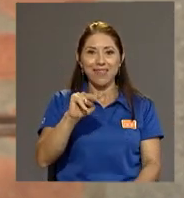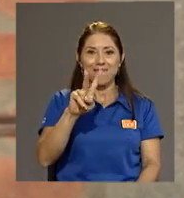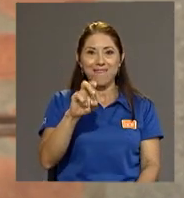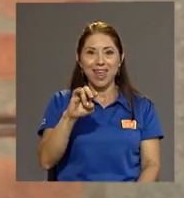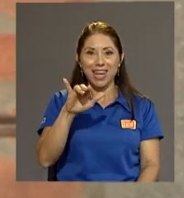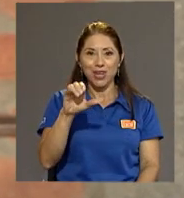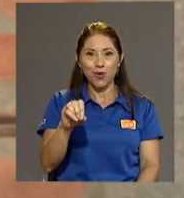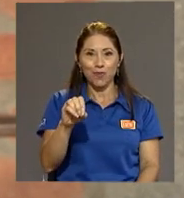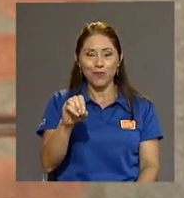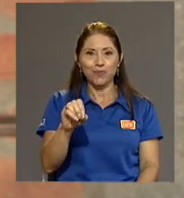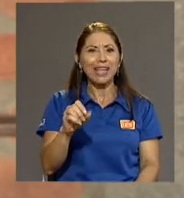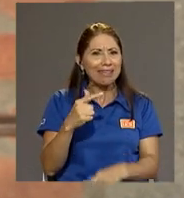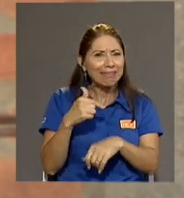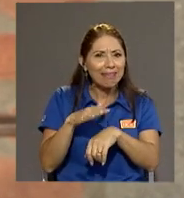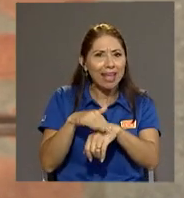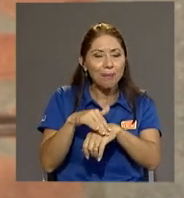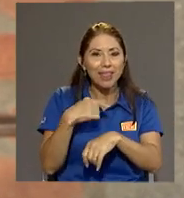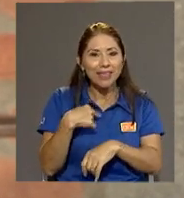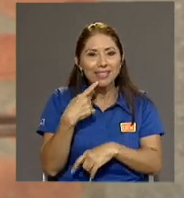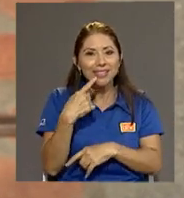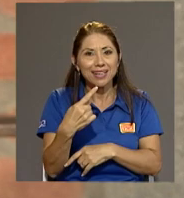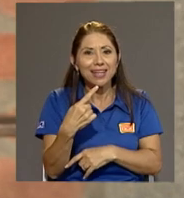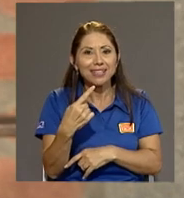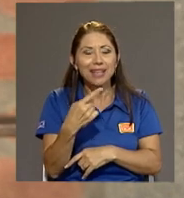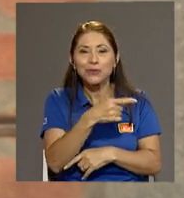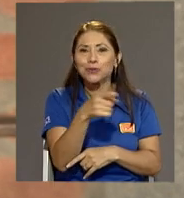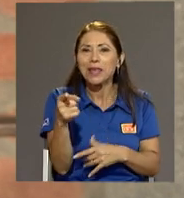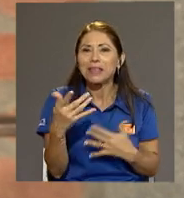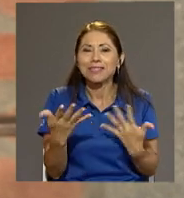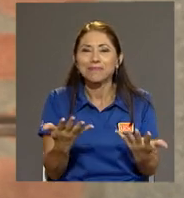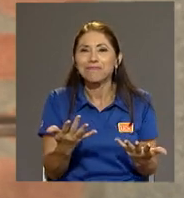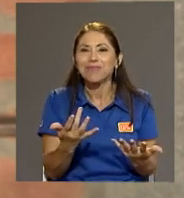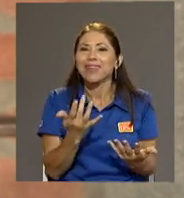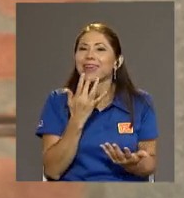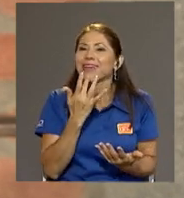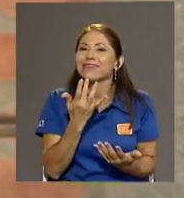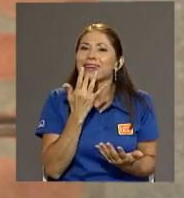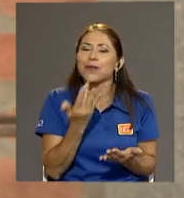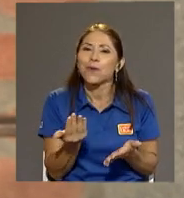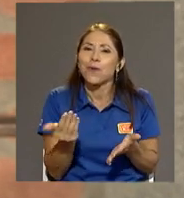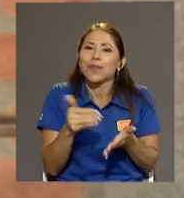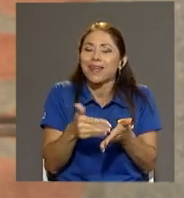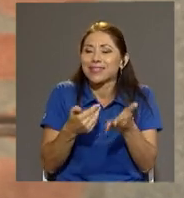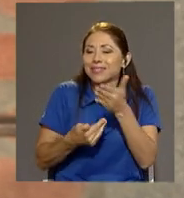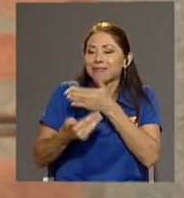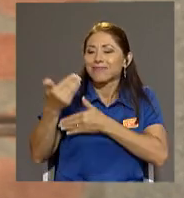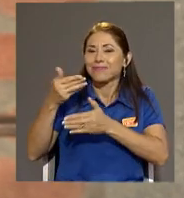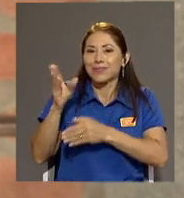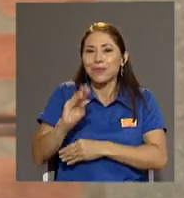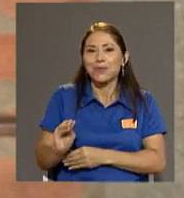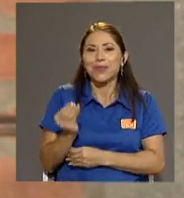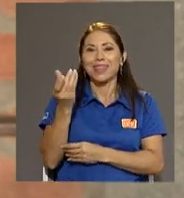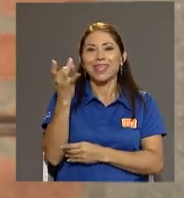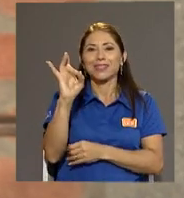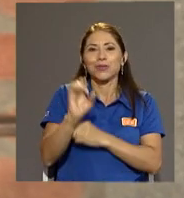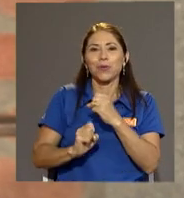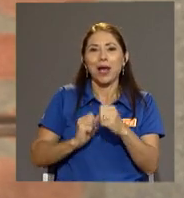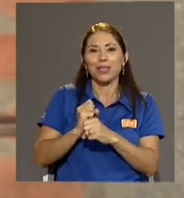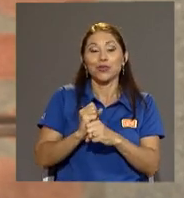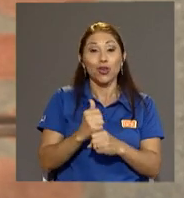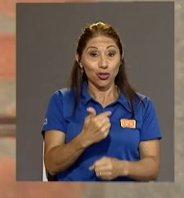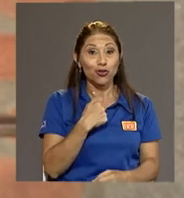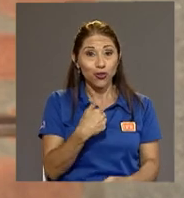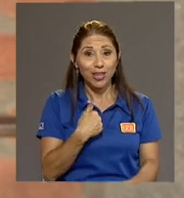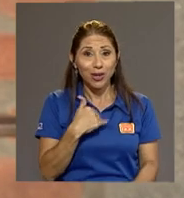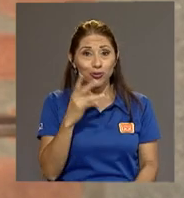Déjenme decirles así, qué rico sería tener 18 años, yo tengo